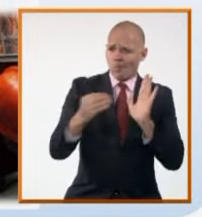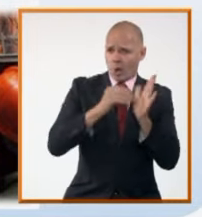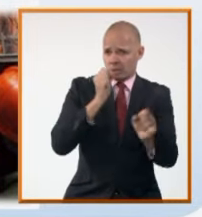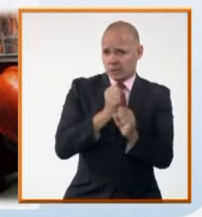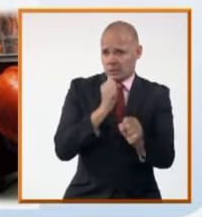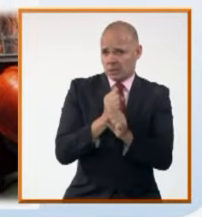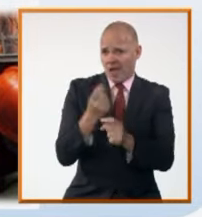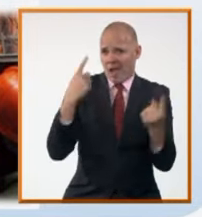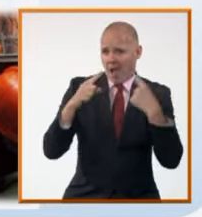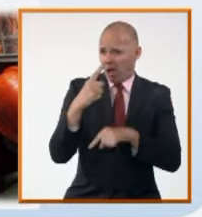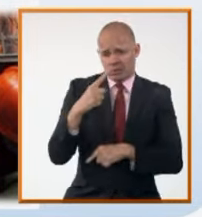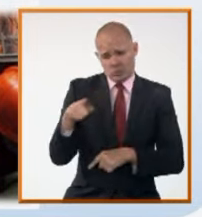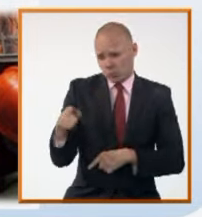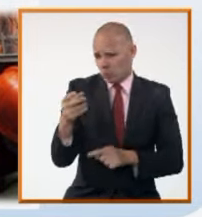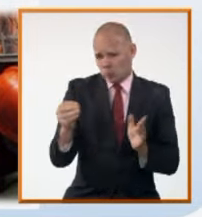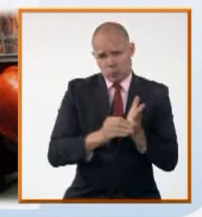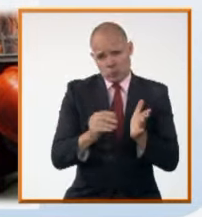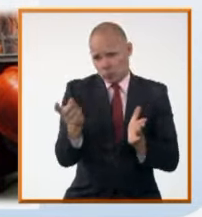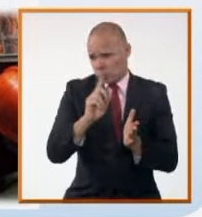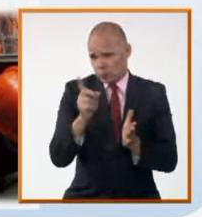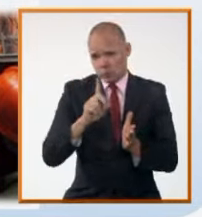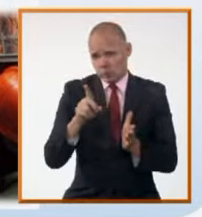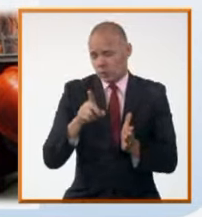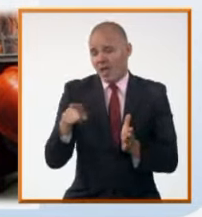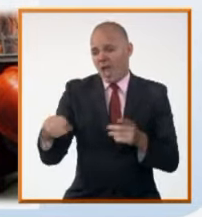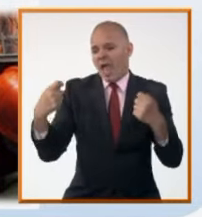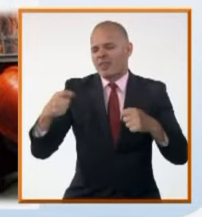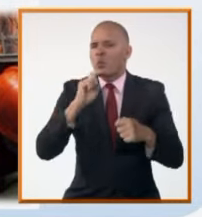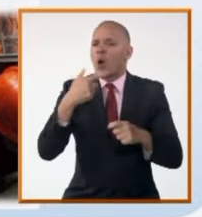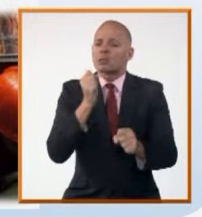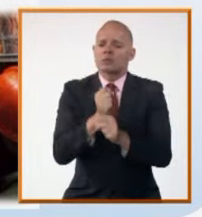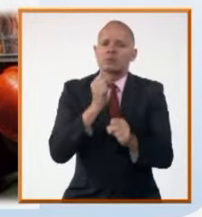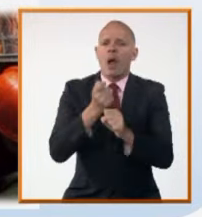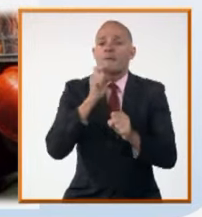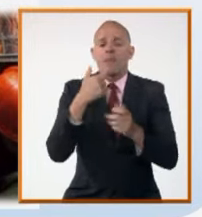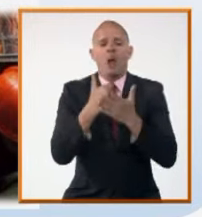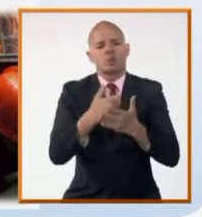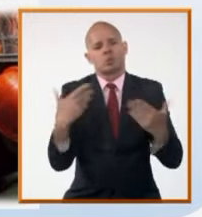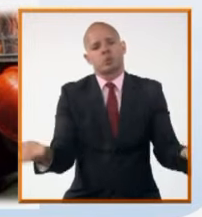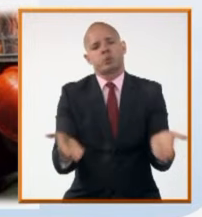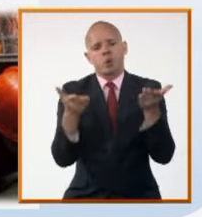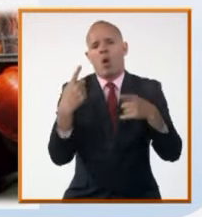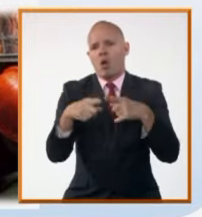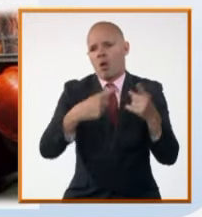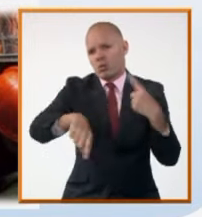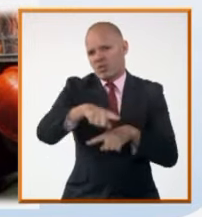a la satisfacción de sus necesidades y al desarrollo de la sociedad.